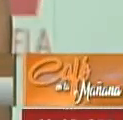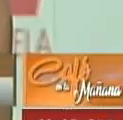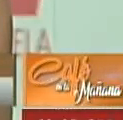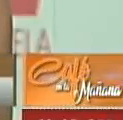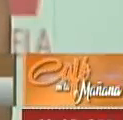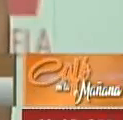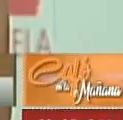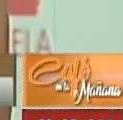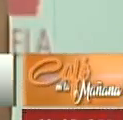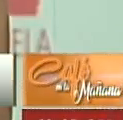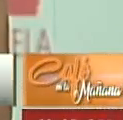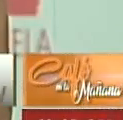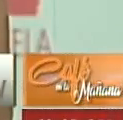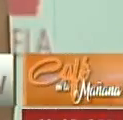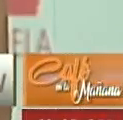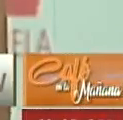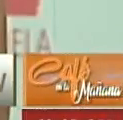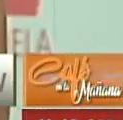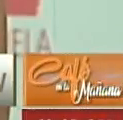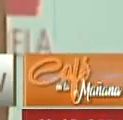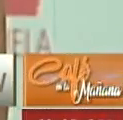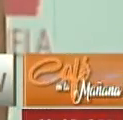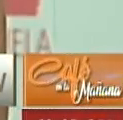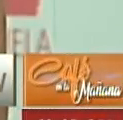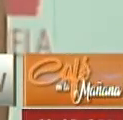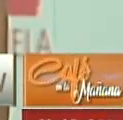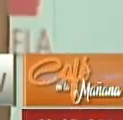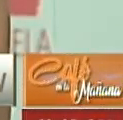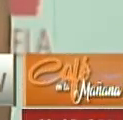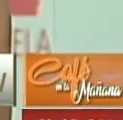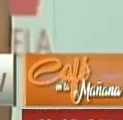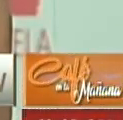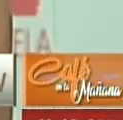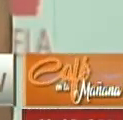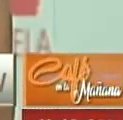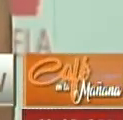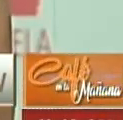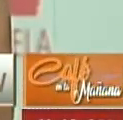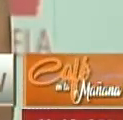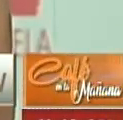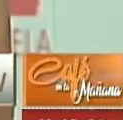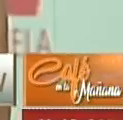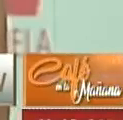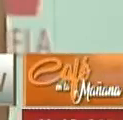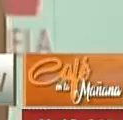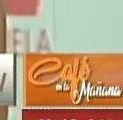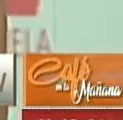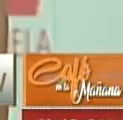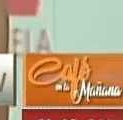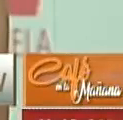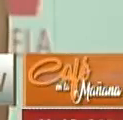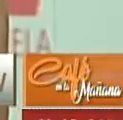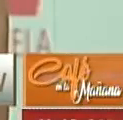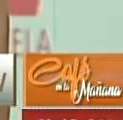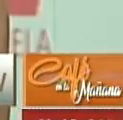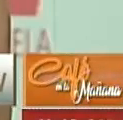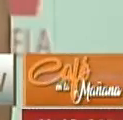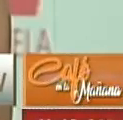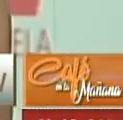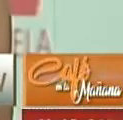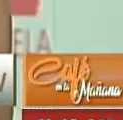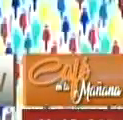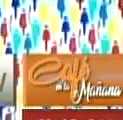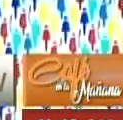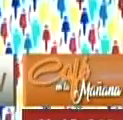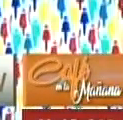Socialista Unido de Venezuela. Inmediato, escuchemos palabras del primer vicepresidente Diosdado Cabello junto a la dirección nacional del PSU.